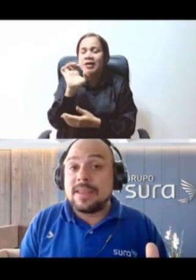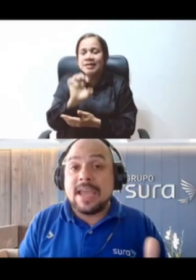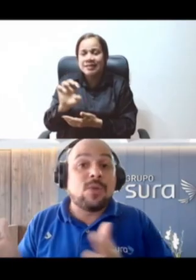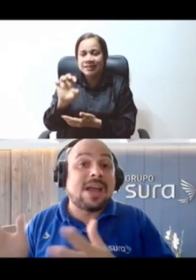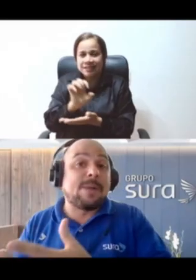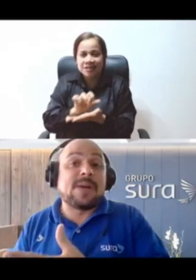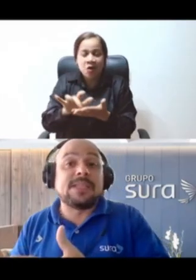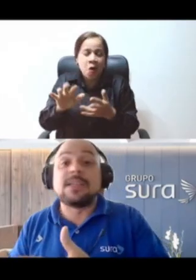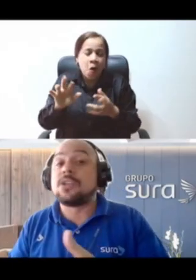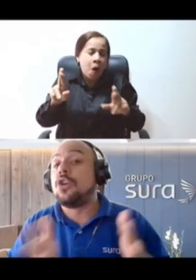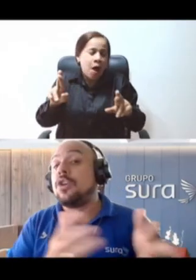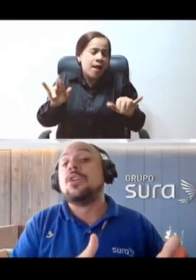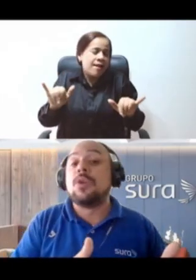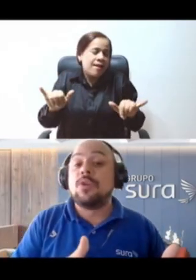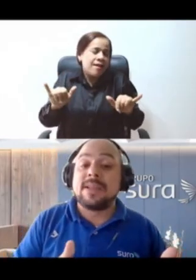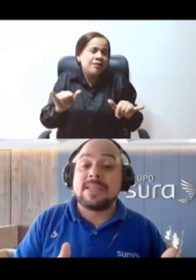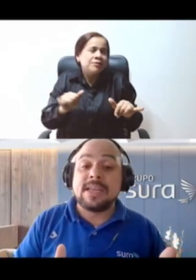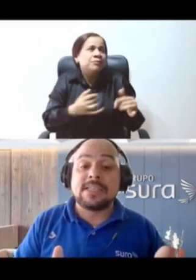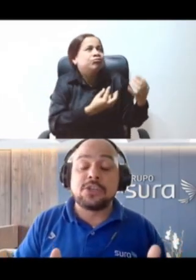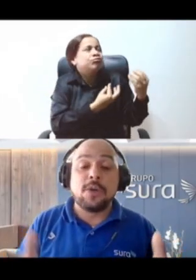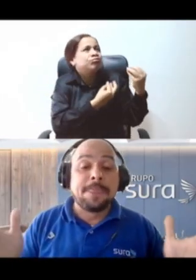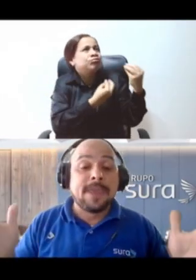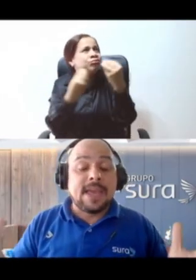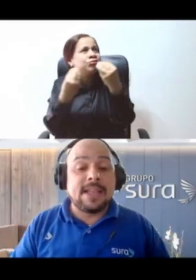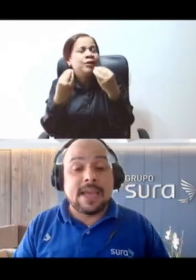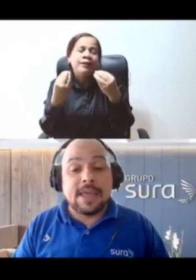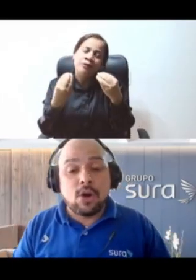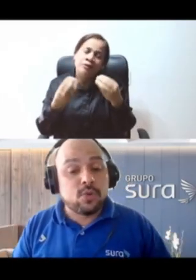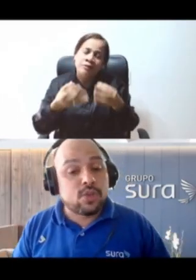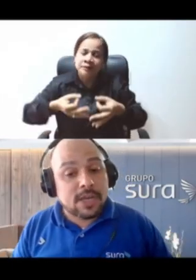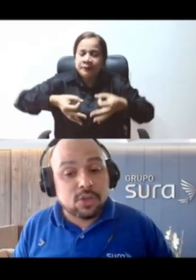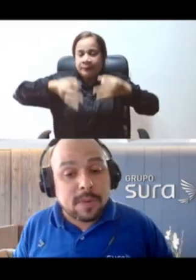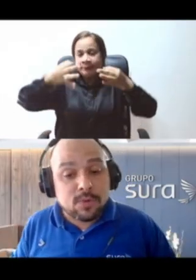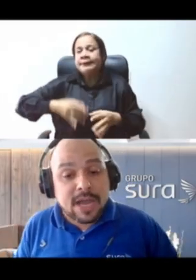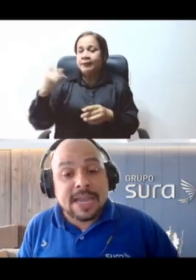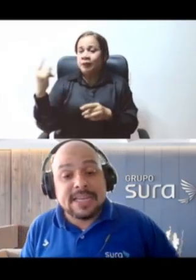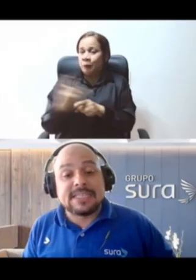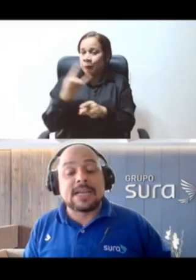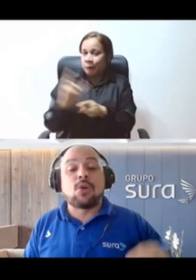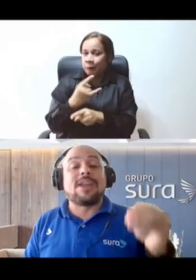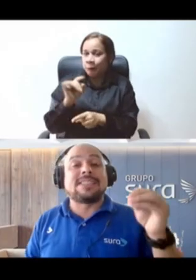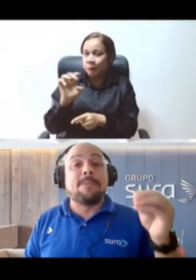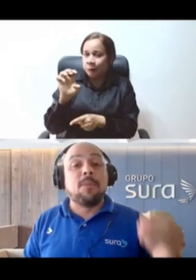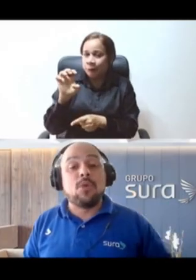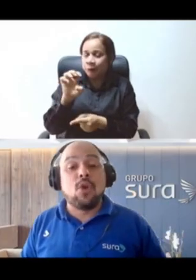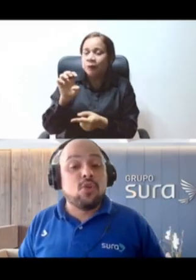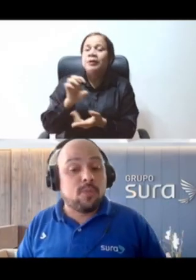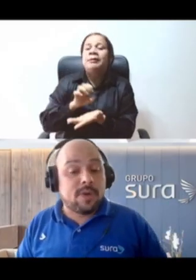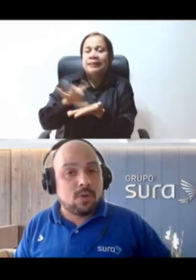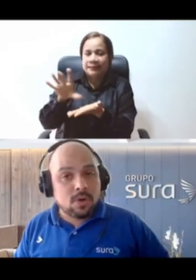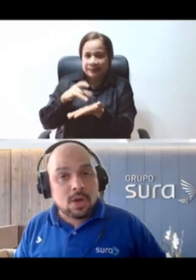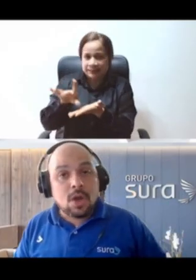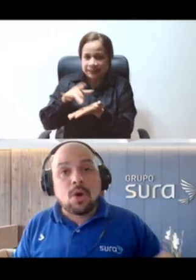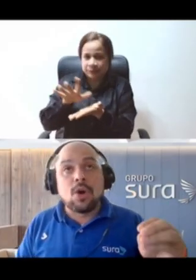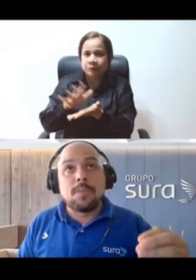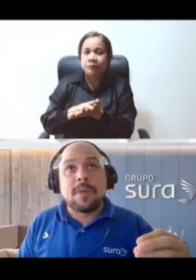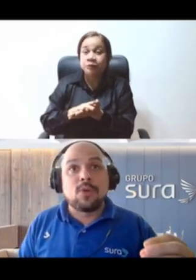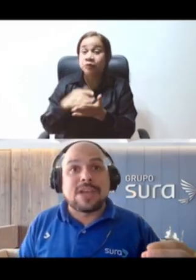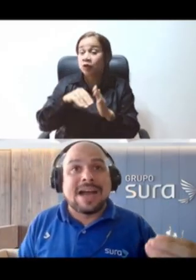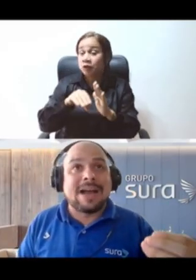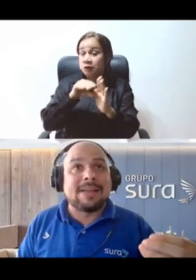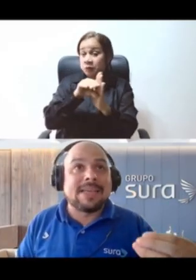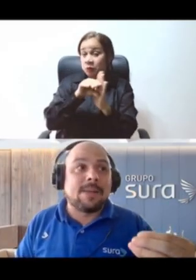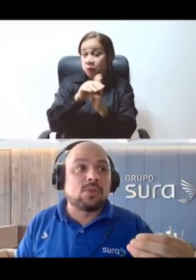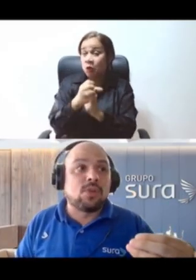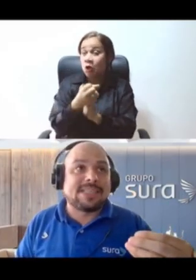queden solamente en una capacitación y no en una materialización. El día de hoy, muchachos, vamos a iniciar con este módulo número 1.